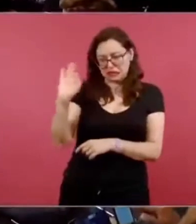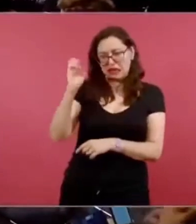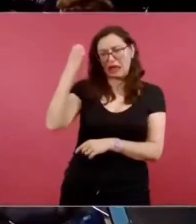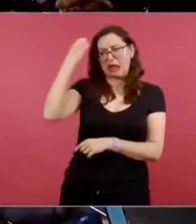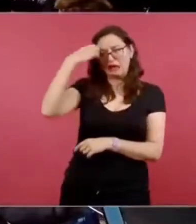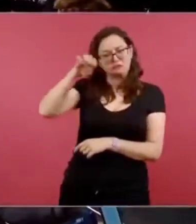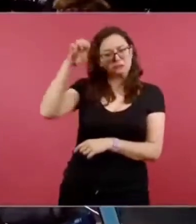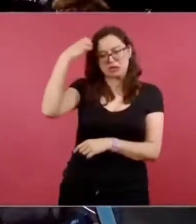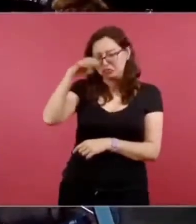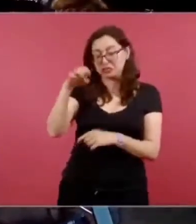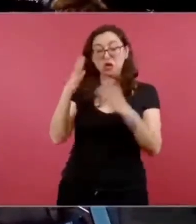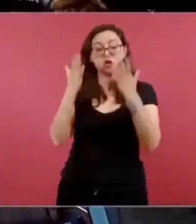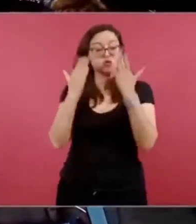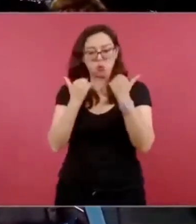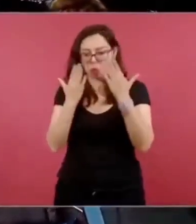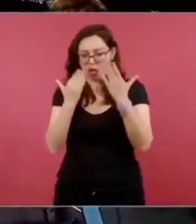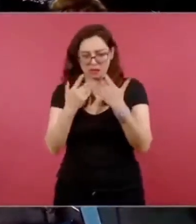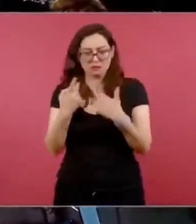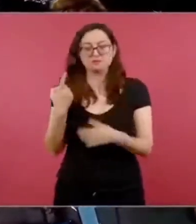quieren